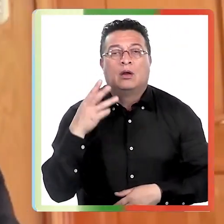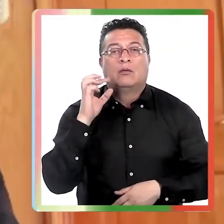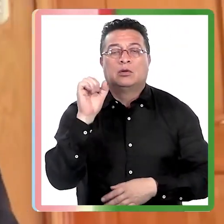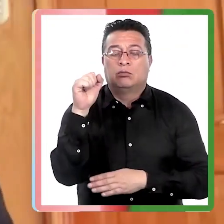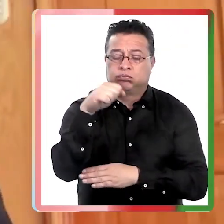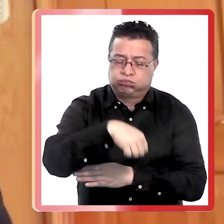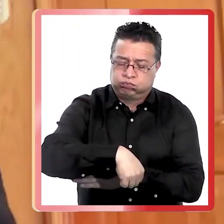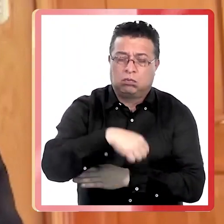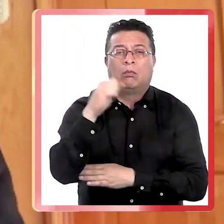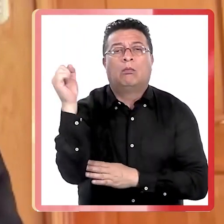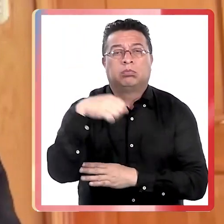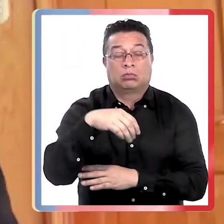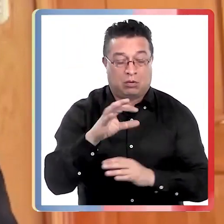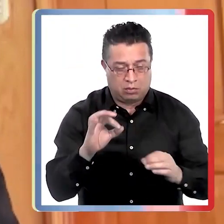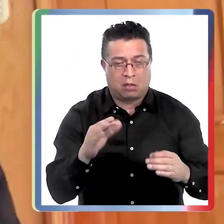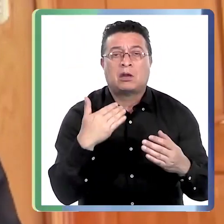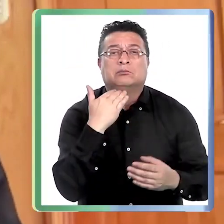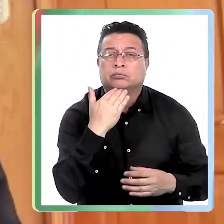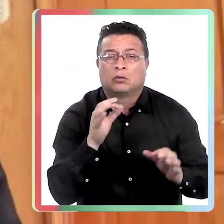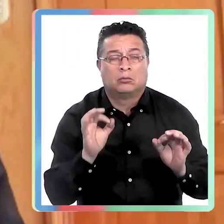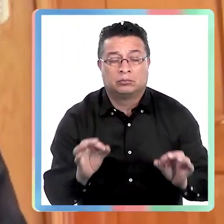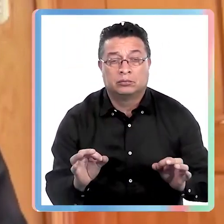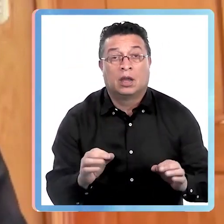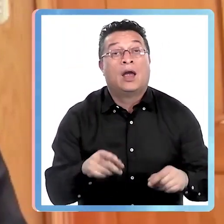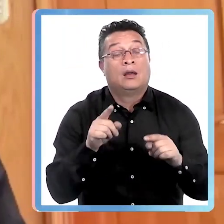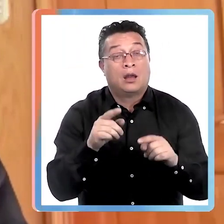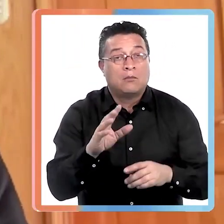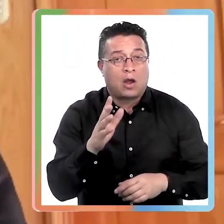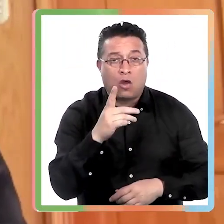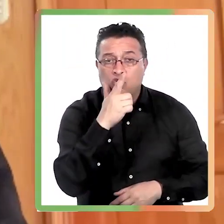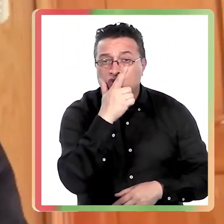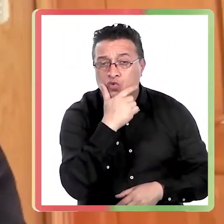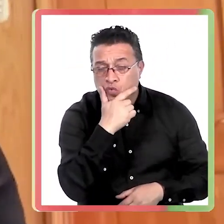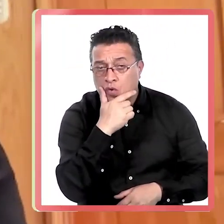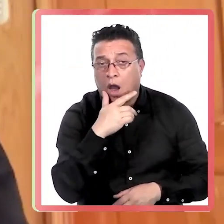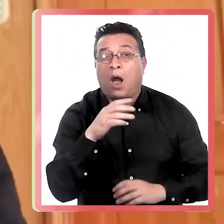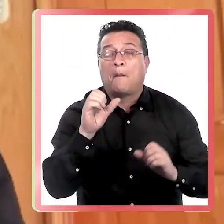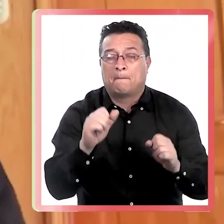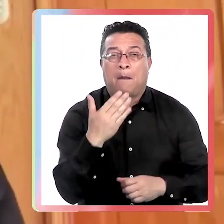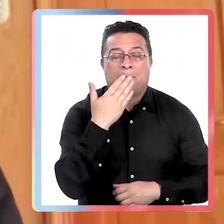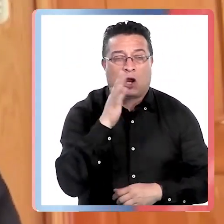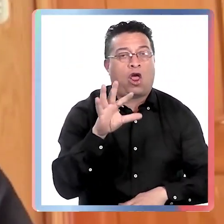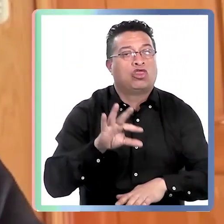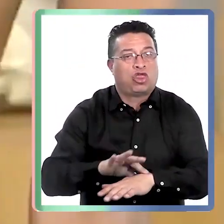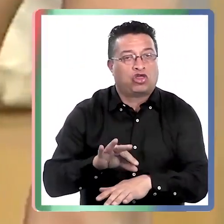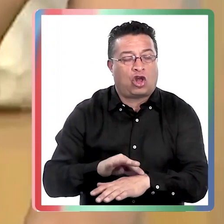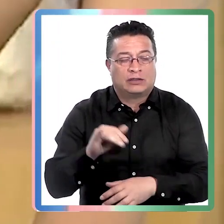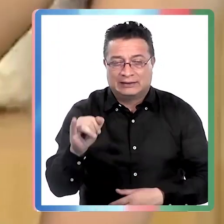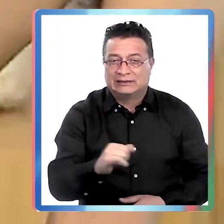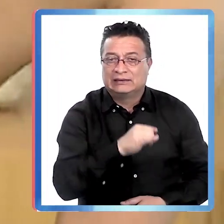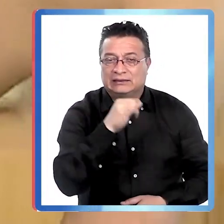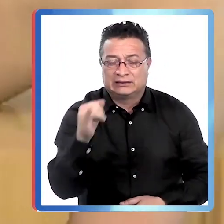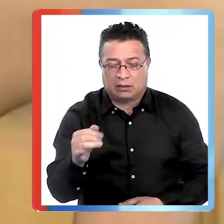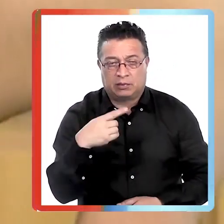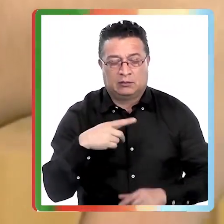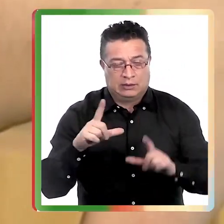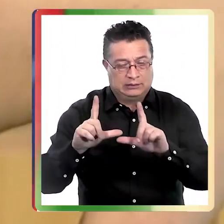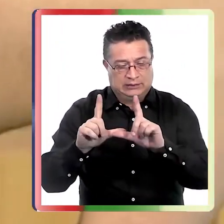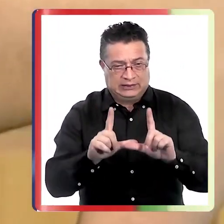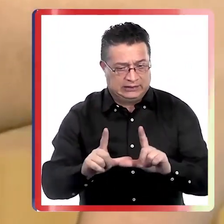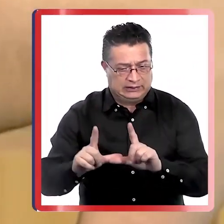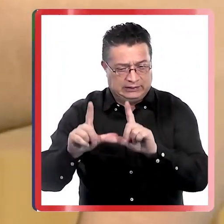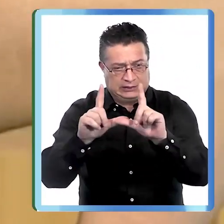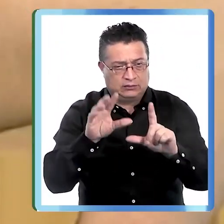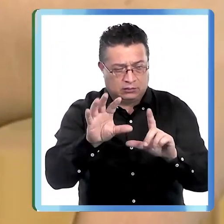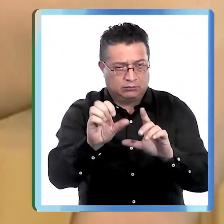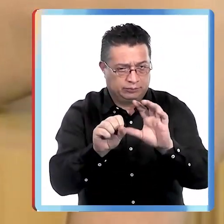buena movilidad, son cosas bien simples. Y que ante la mínima duda es mejor que lo lleven al doctor, es siempre mejor tomar una